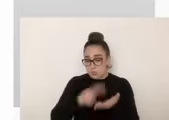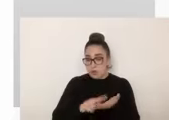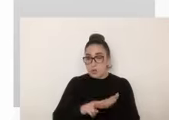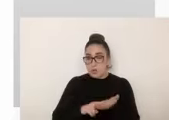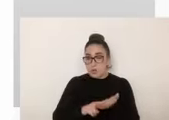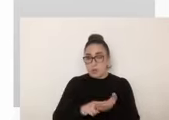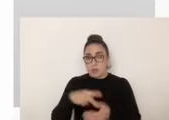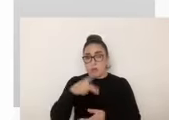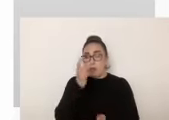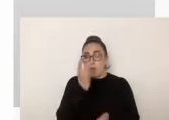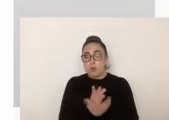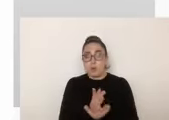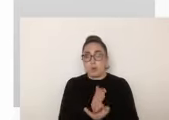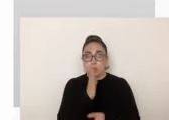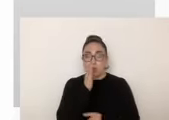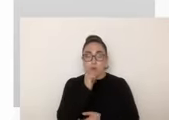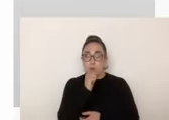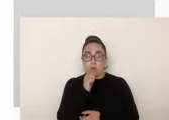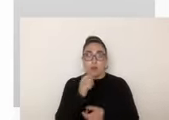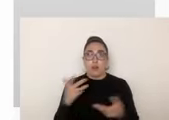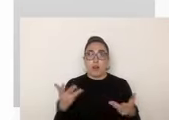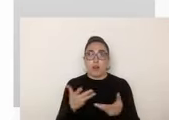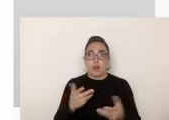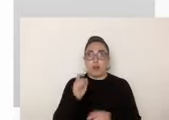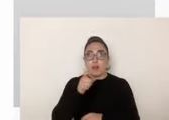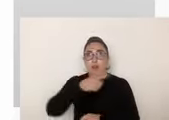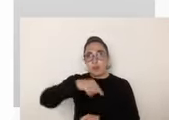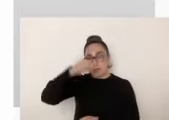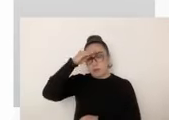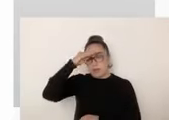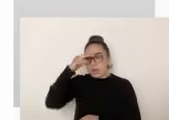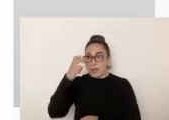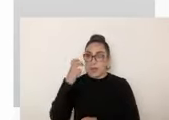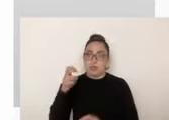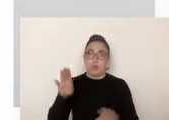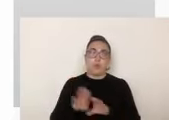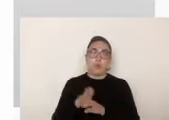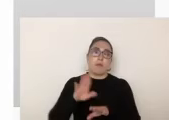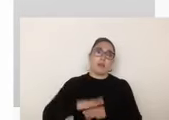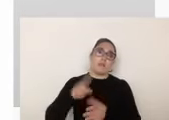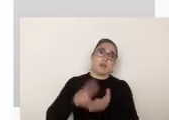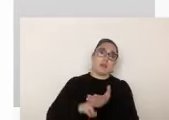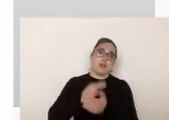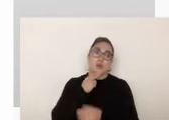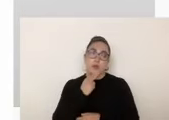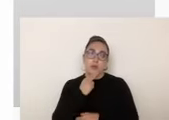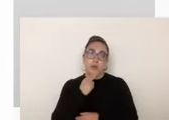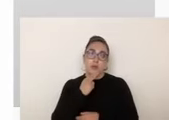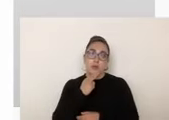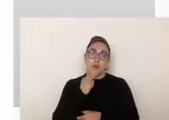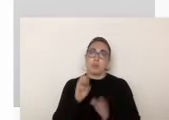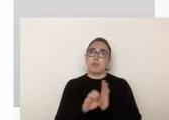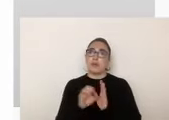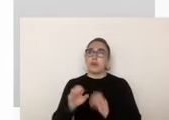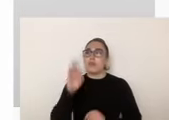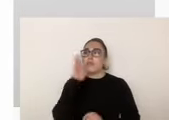puedes hacer si eres consecuencialista es pensar que tienen un valor absoluto. En situaciones de estas de un avión, hay